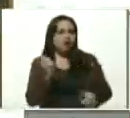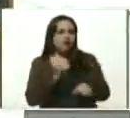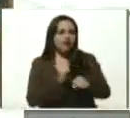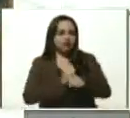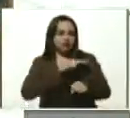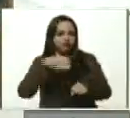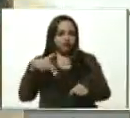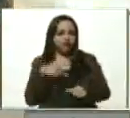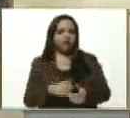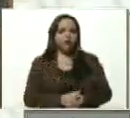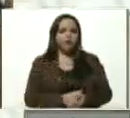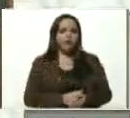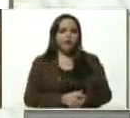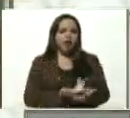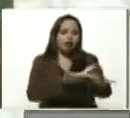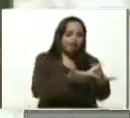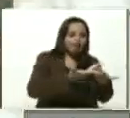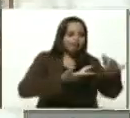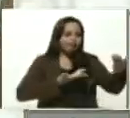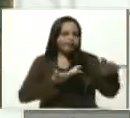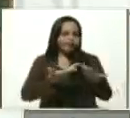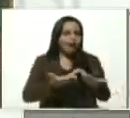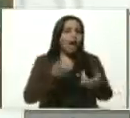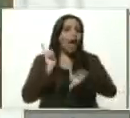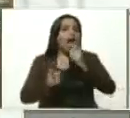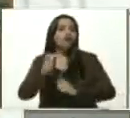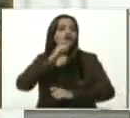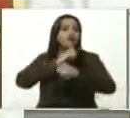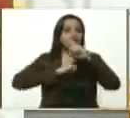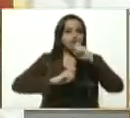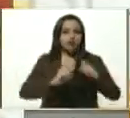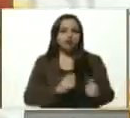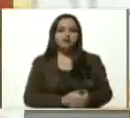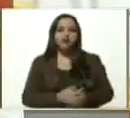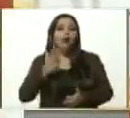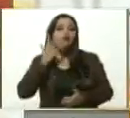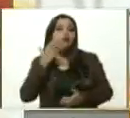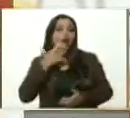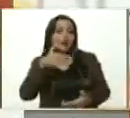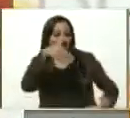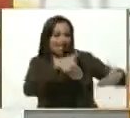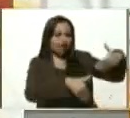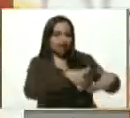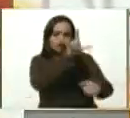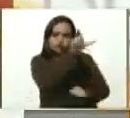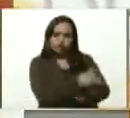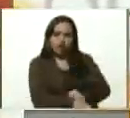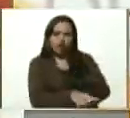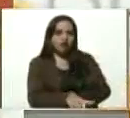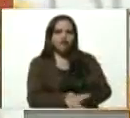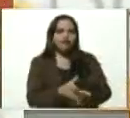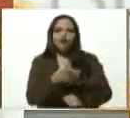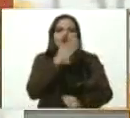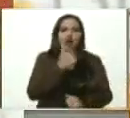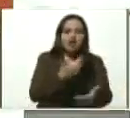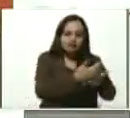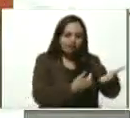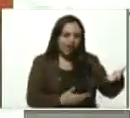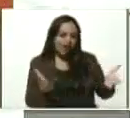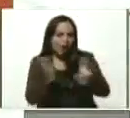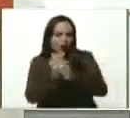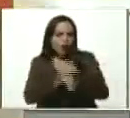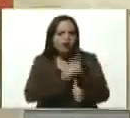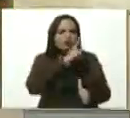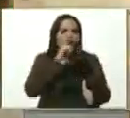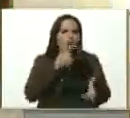hacemos es la labor de mediación. Cuando hay alguna dificultad, por ejemplo, un elector, una electora no se consigue en la lista,